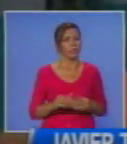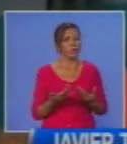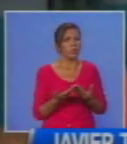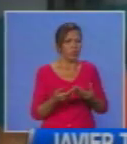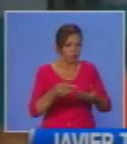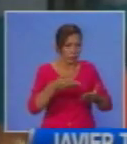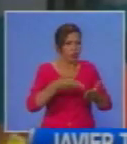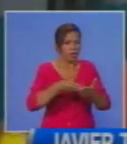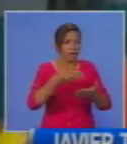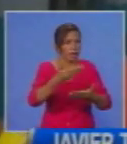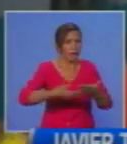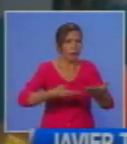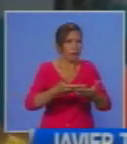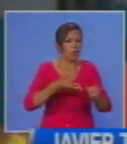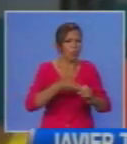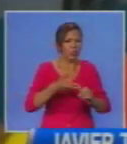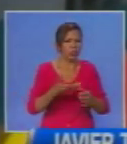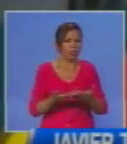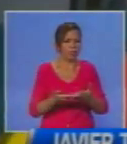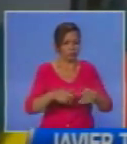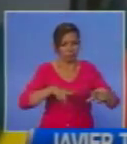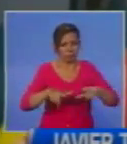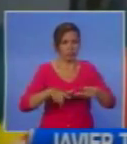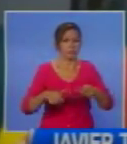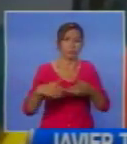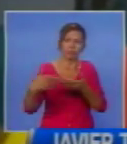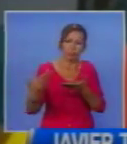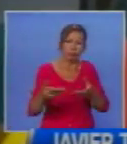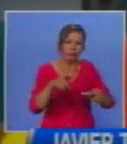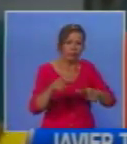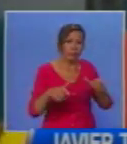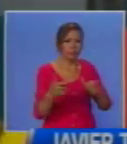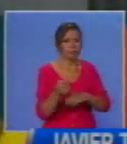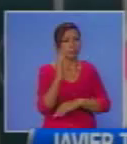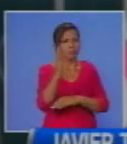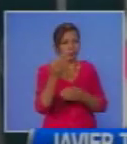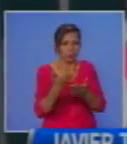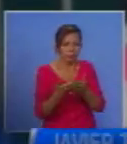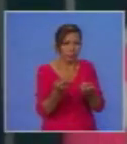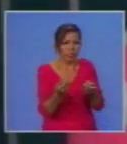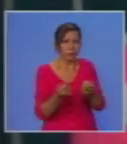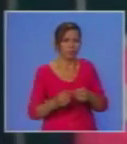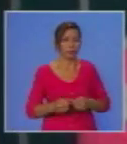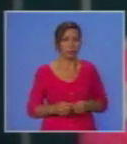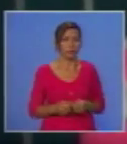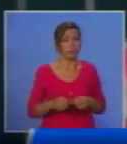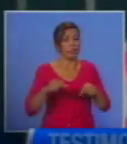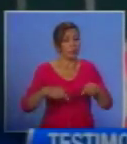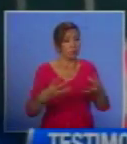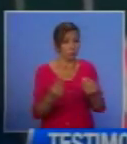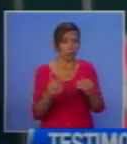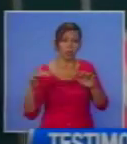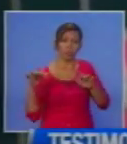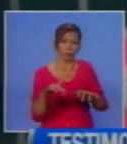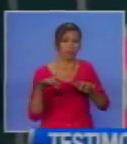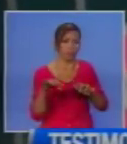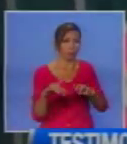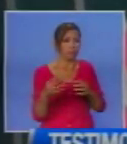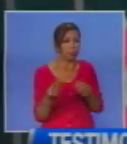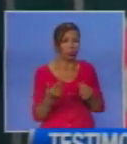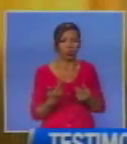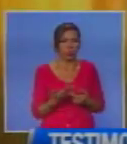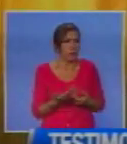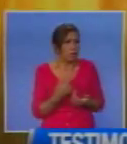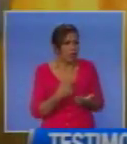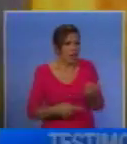publicidad, aparentemente este era un local donde se captaba los dineros. A veces sí venía bastante gente, pero nunca me percaté de que hacían